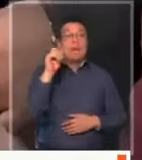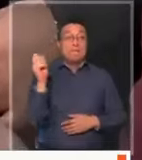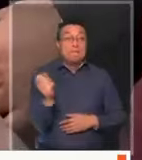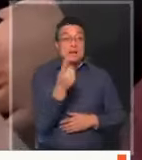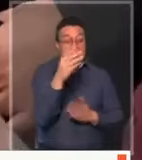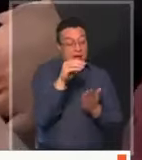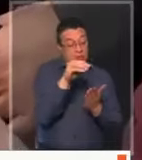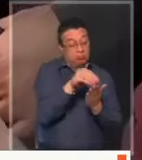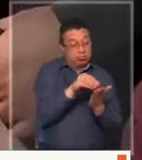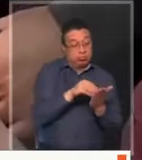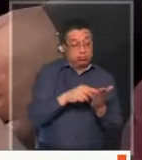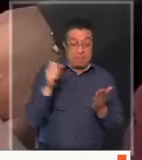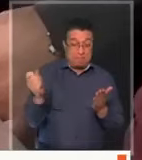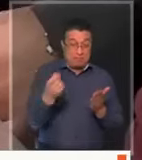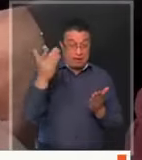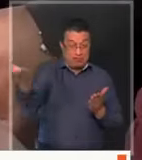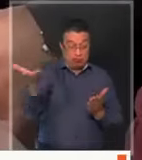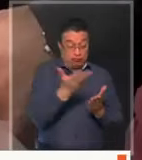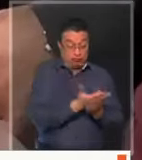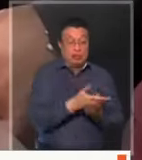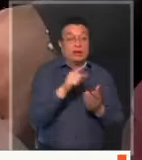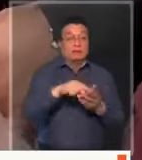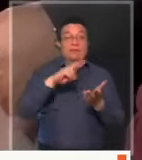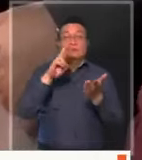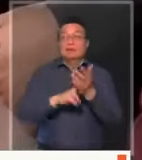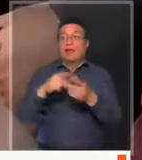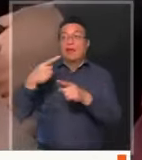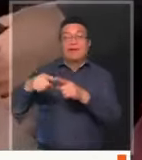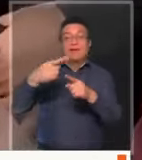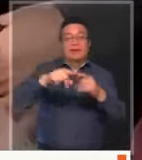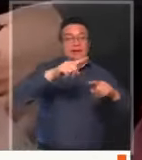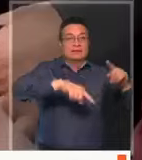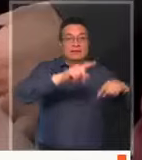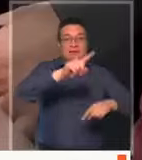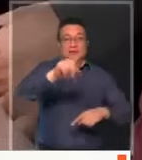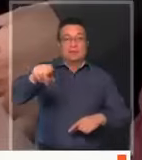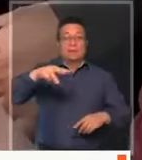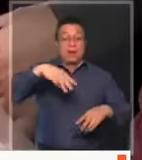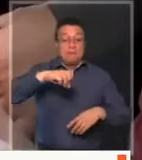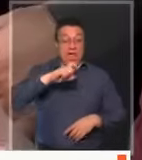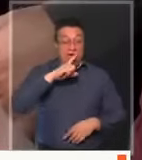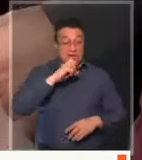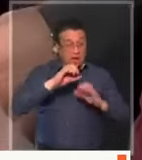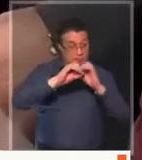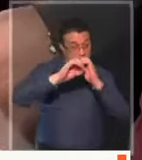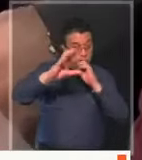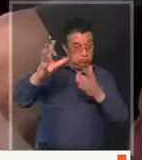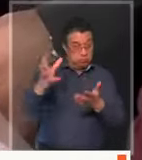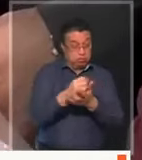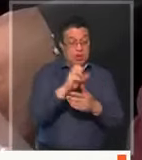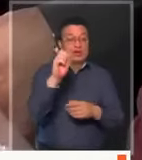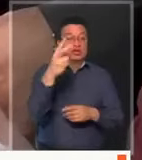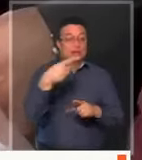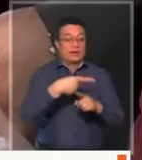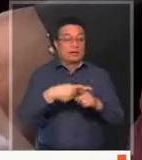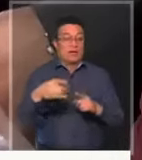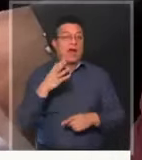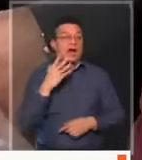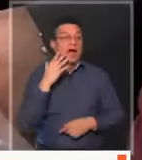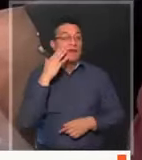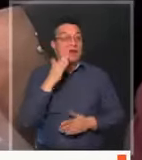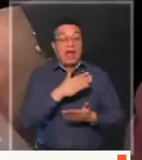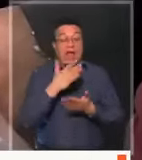que teníamos a disposición considerando la realidad de cada terreno. Esta meta está proyectada efectivamente a la segunda semana de abril y al